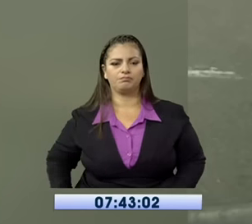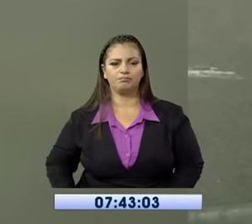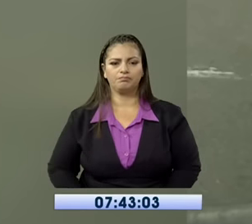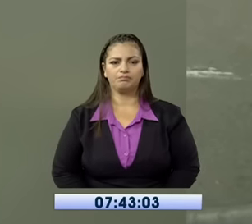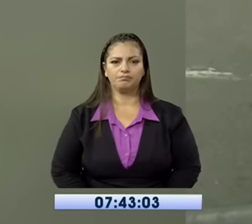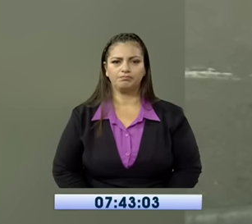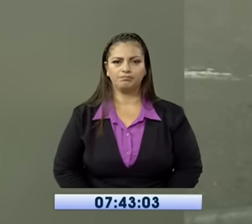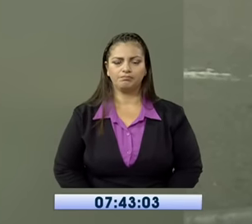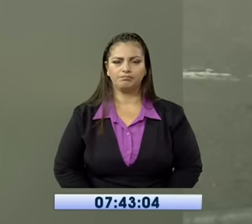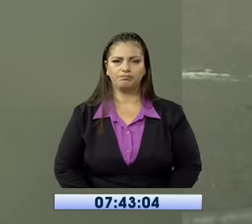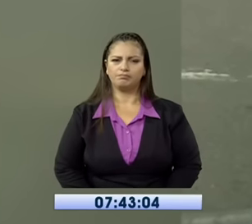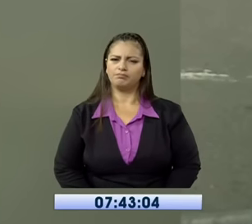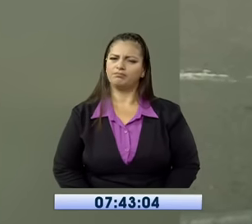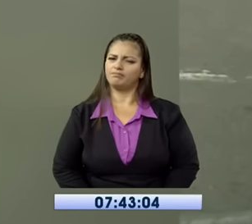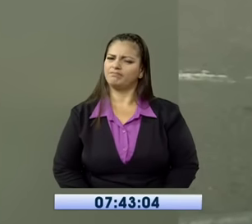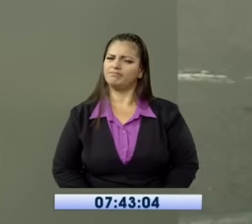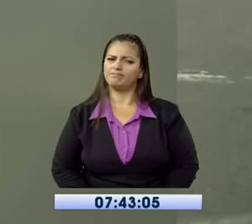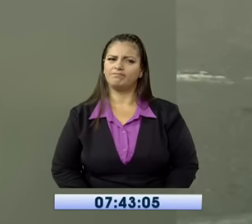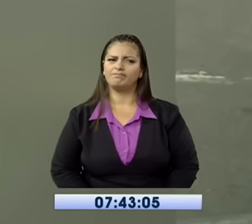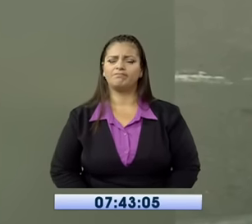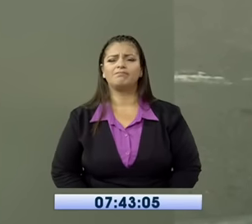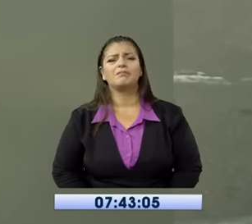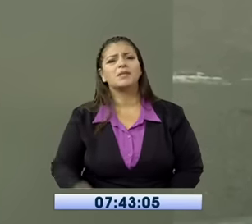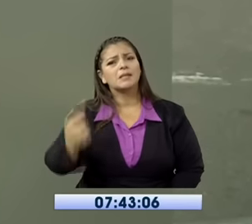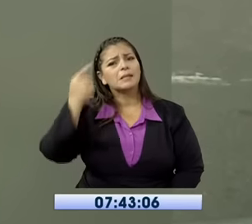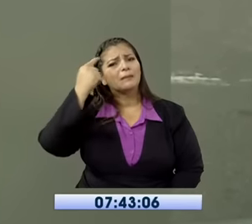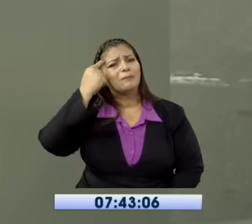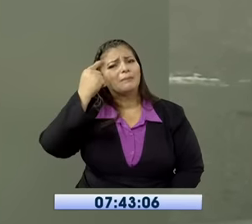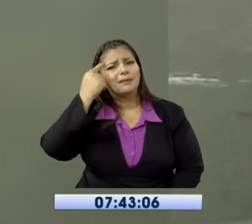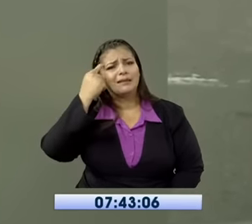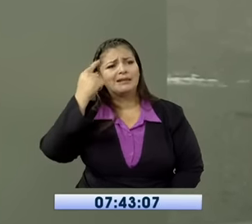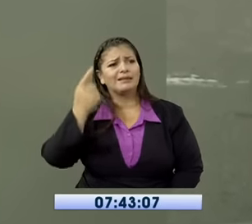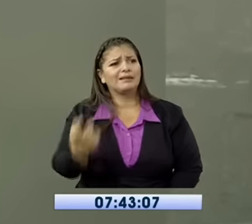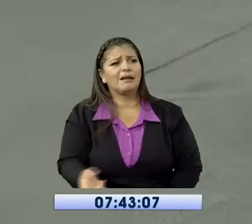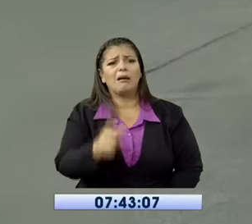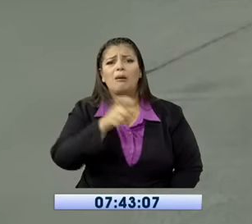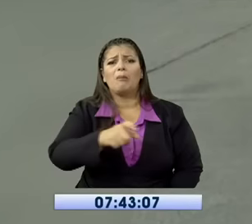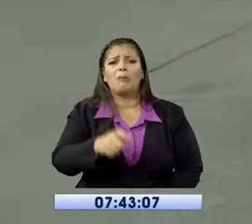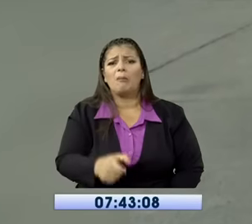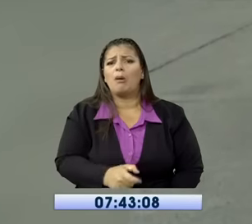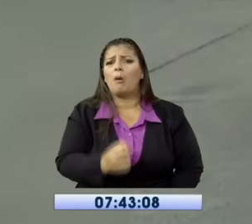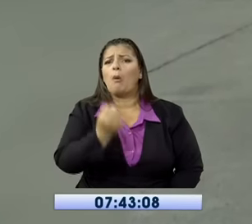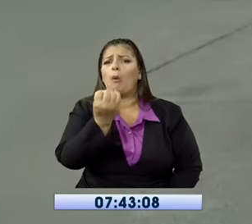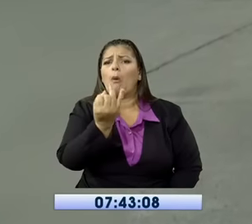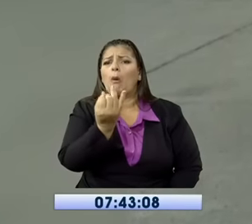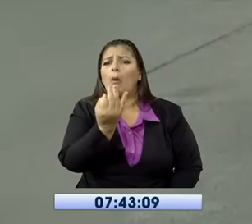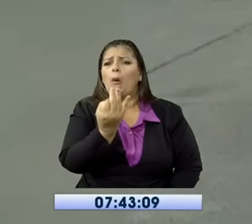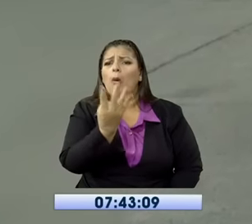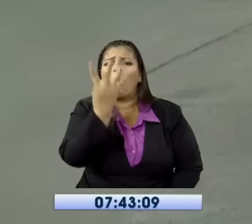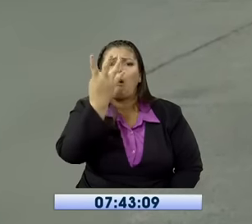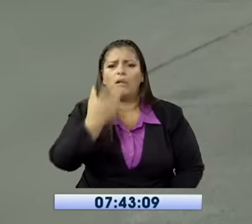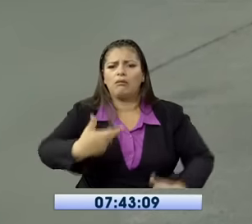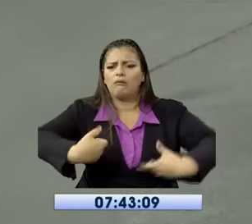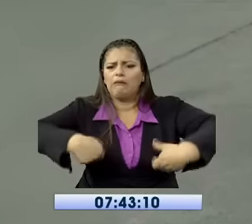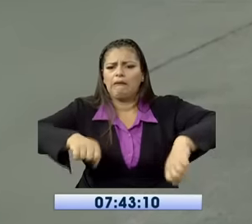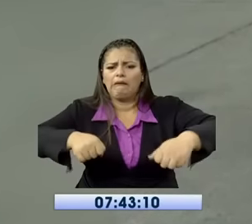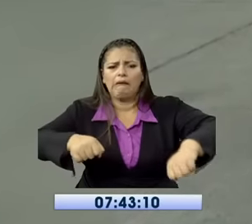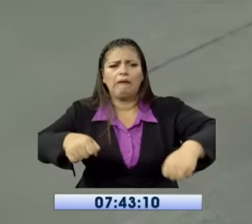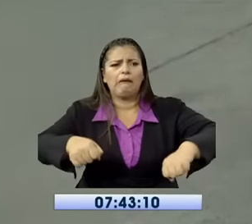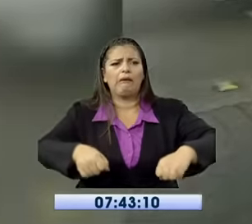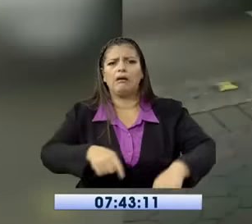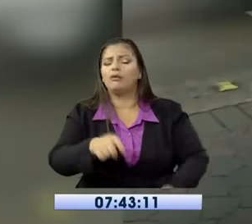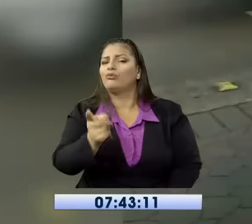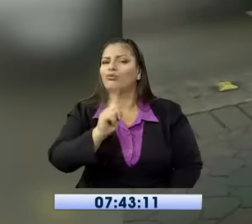replicar para que tomemos conciencia de lo grave de lo irresponsable que es el llevar criaturas en la